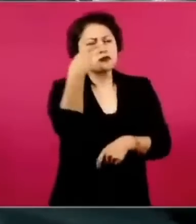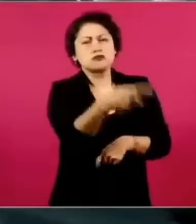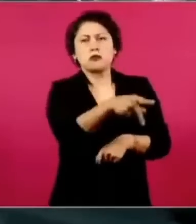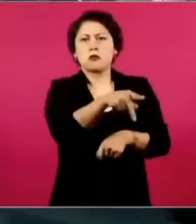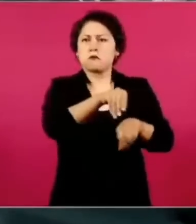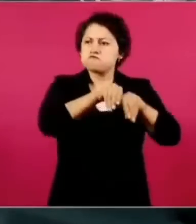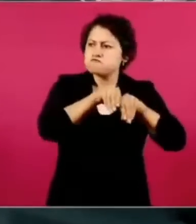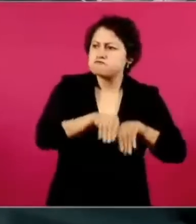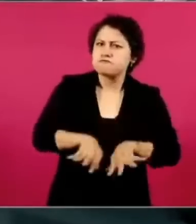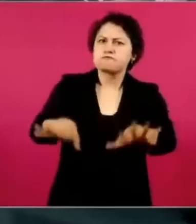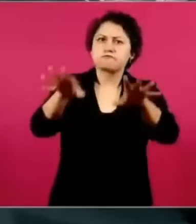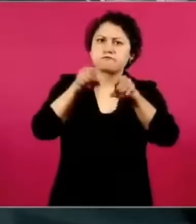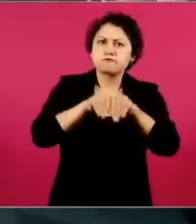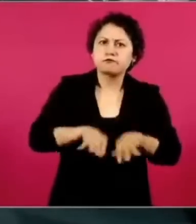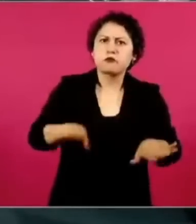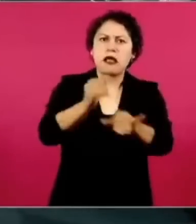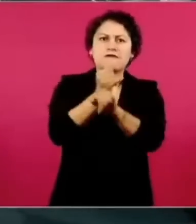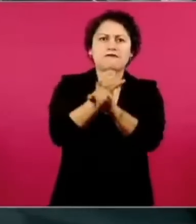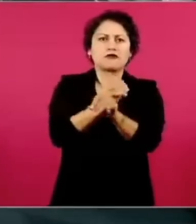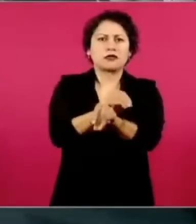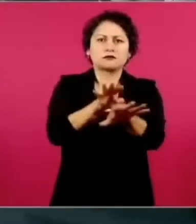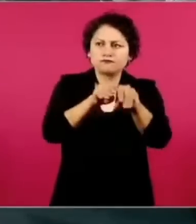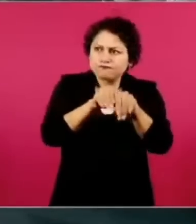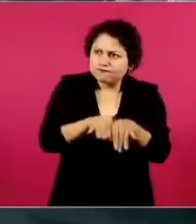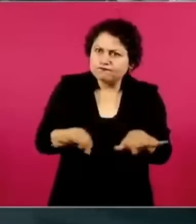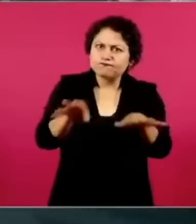y formaban